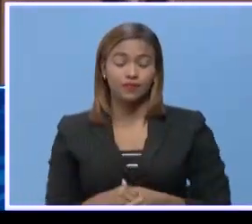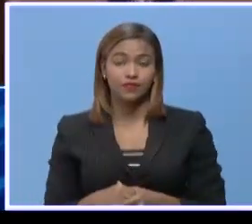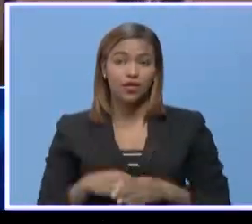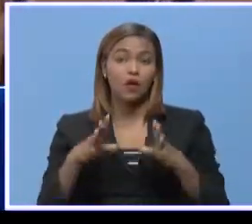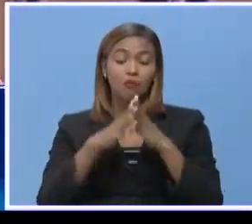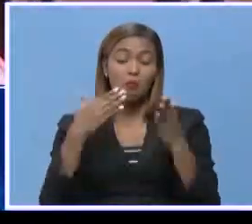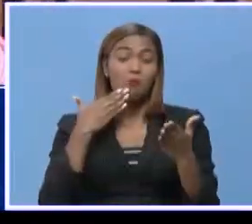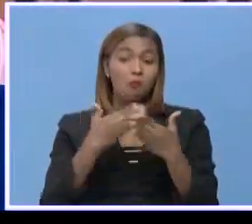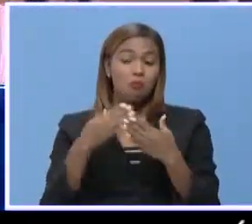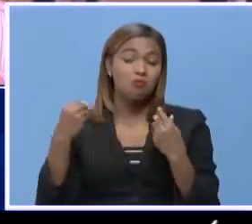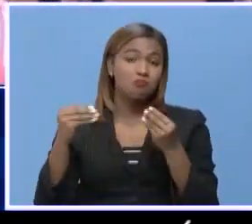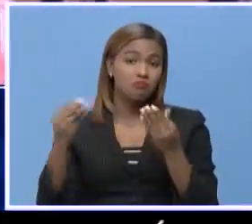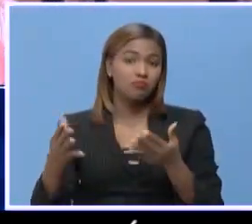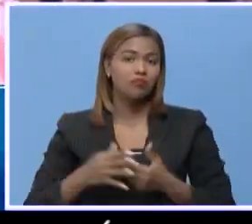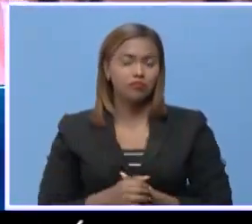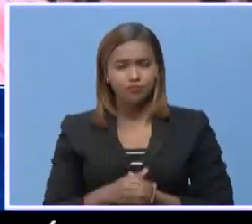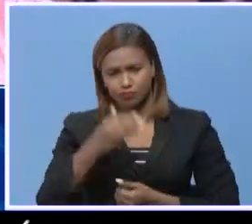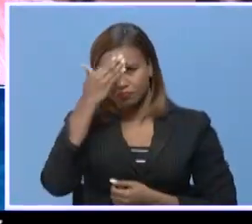esa venta.